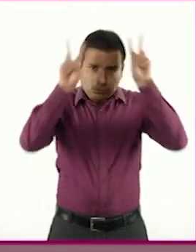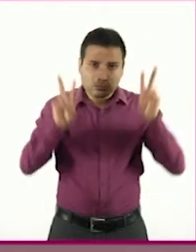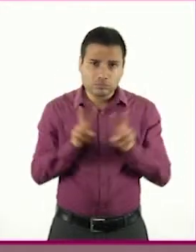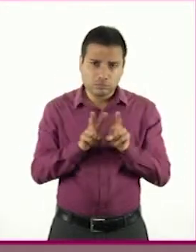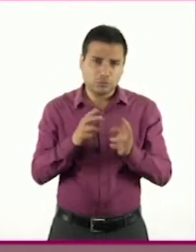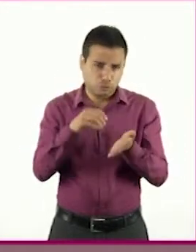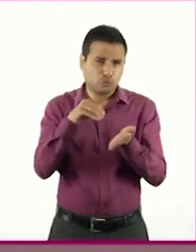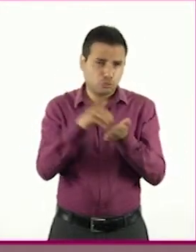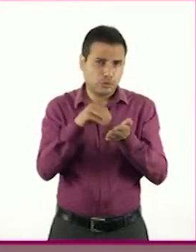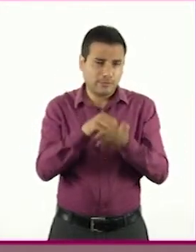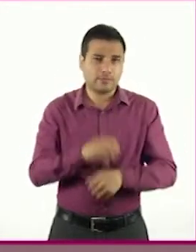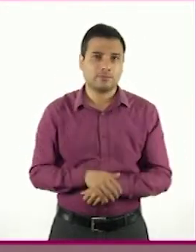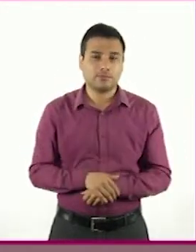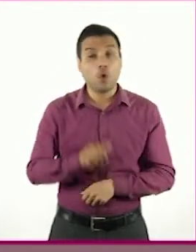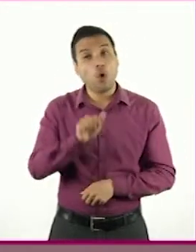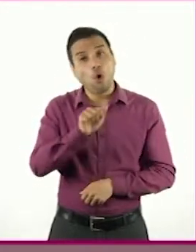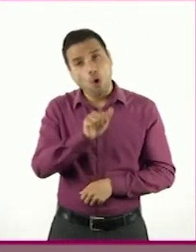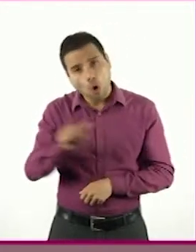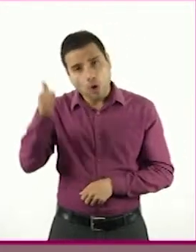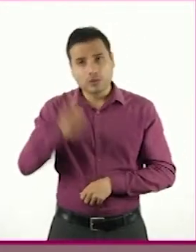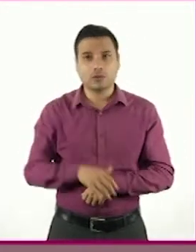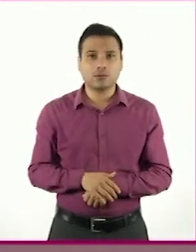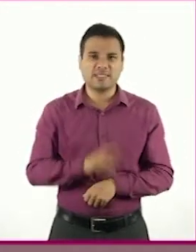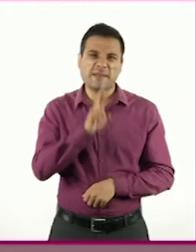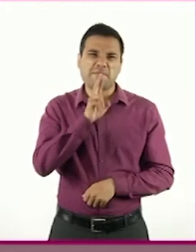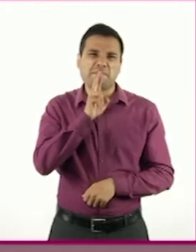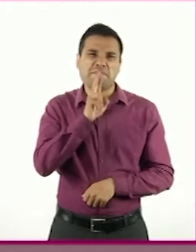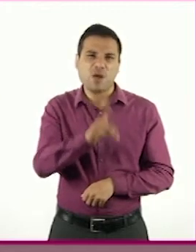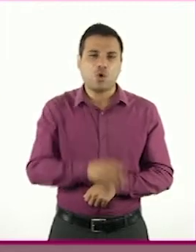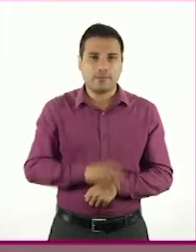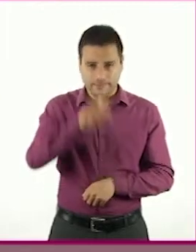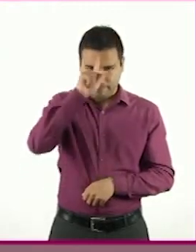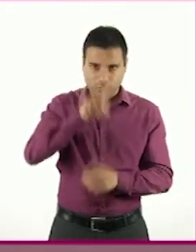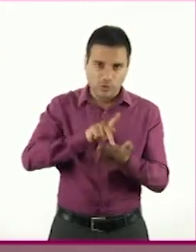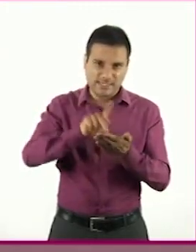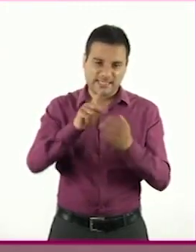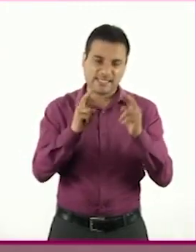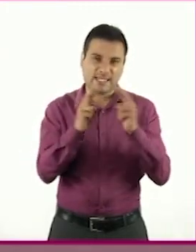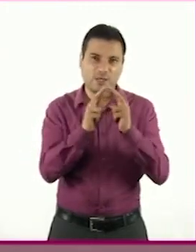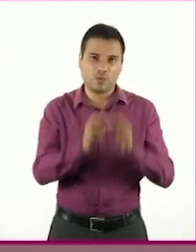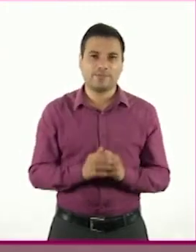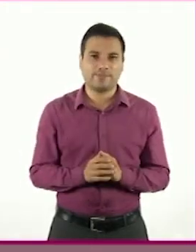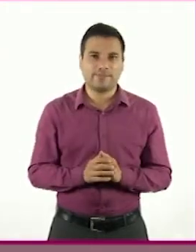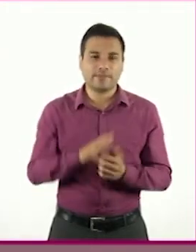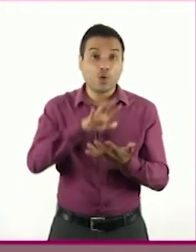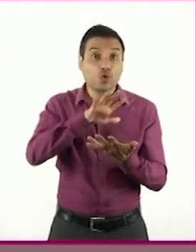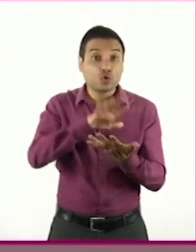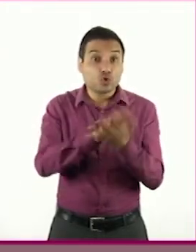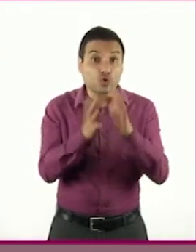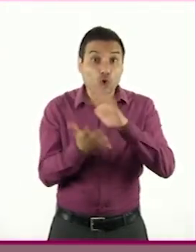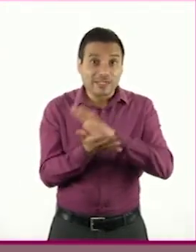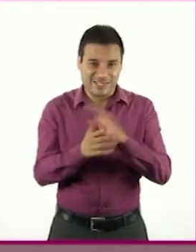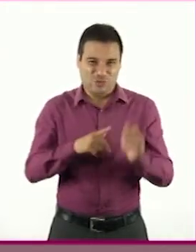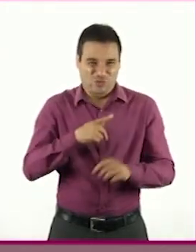de Guadalupe, y otros se inclinan por religiones protestantes. La tortilla, elemento característico de la